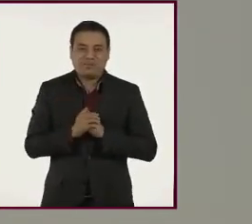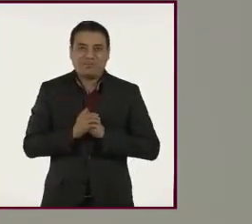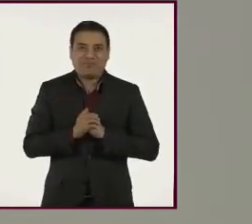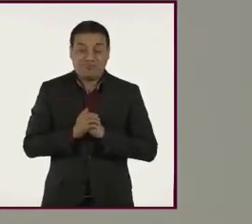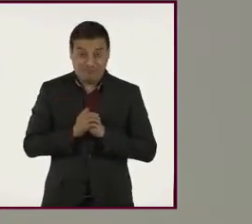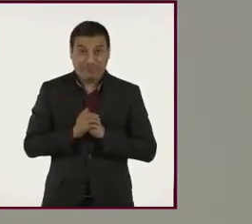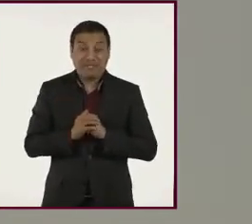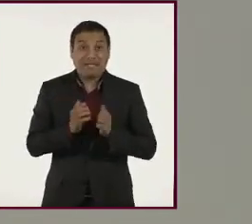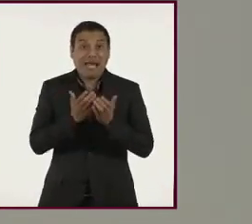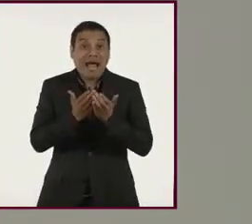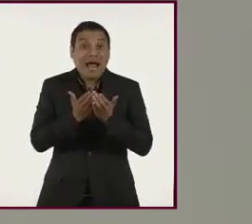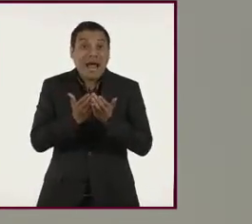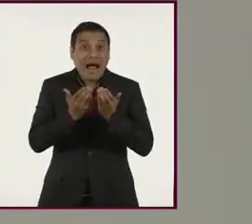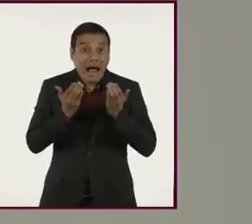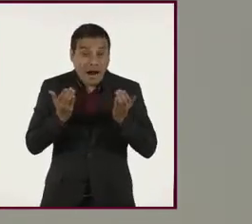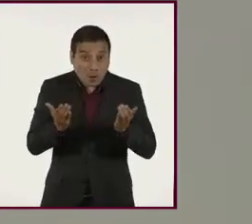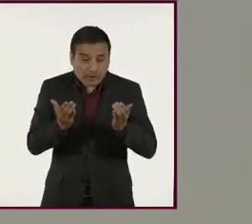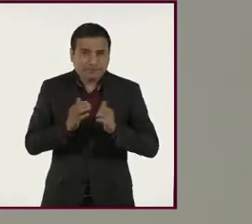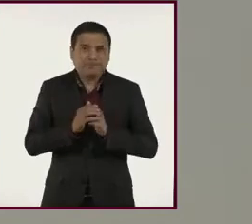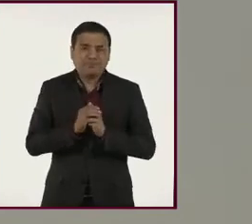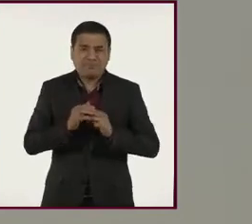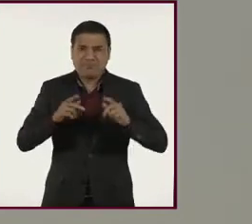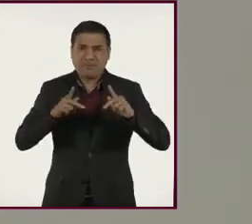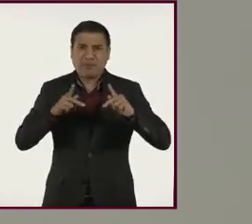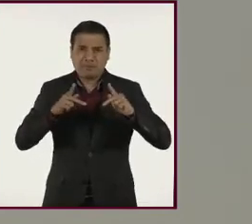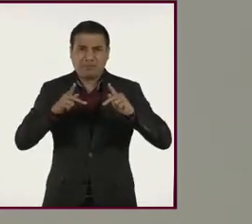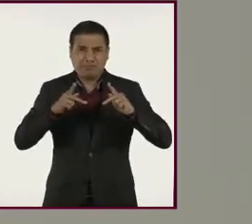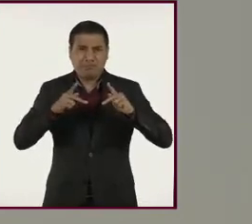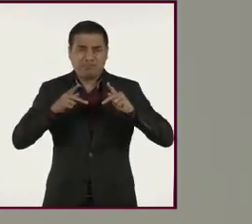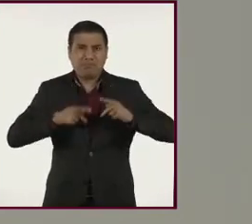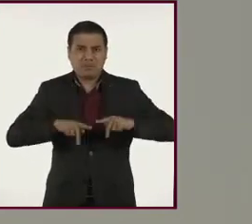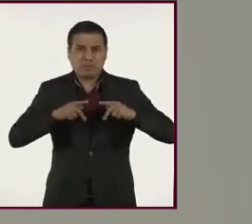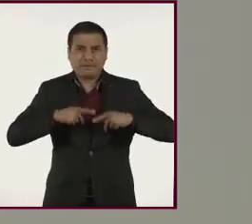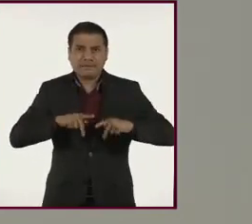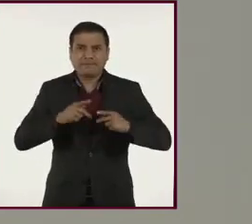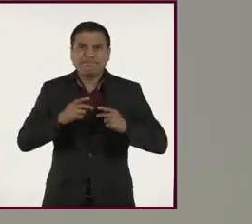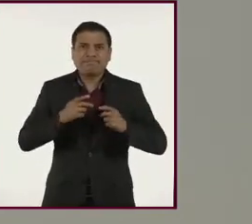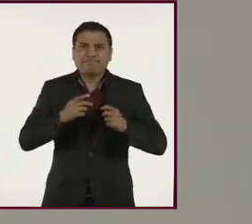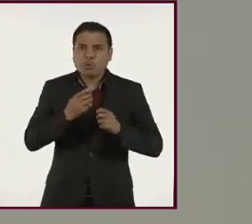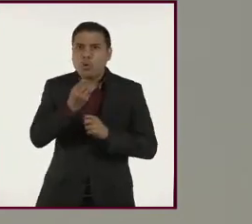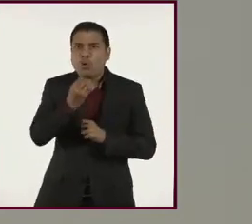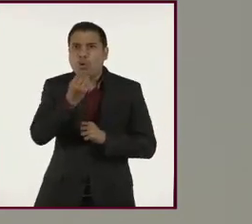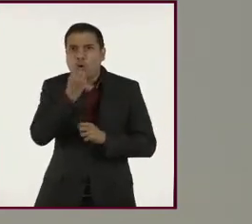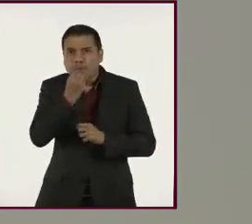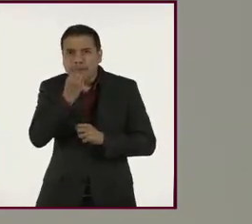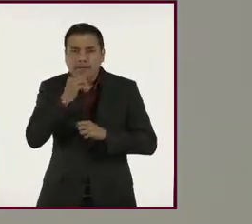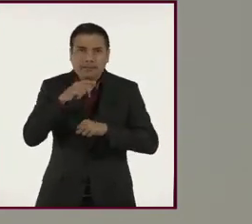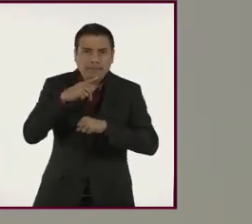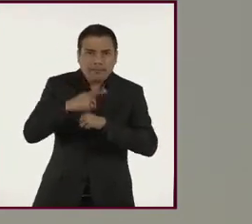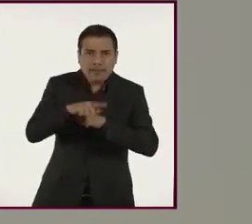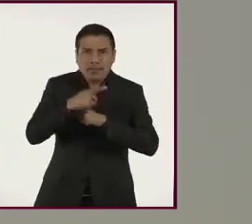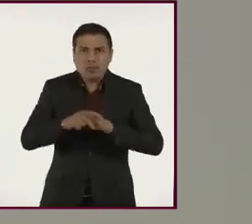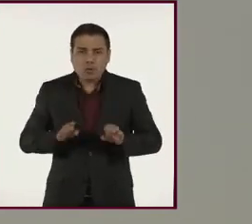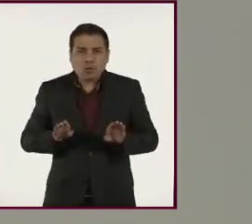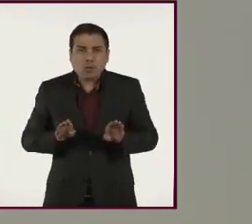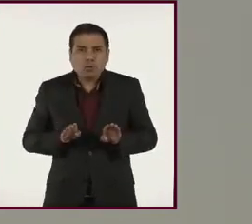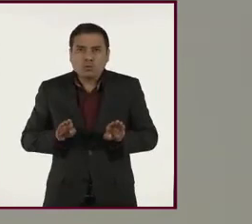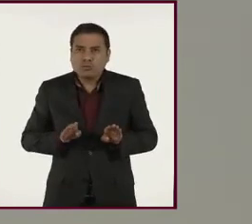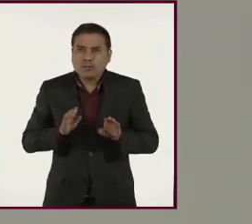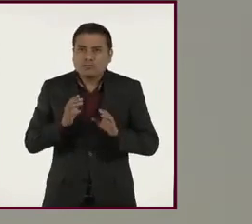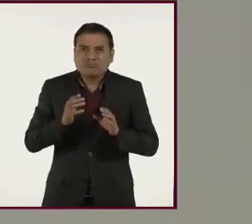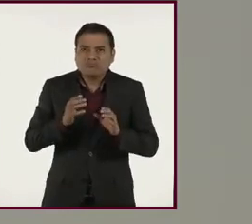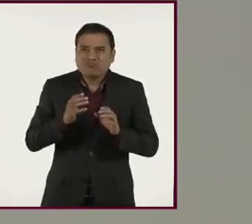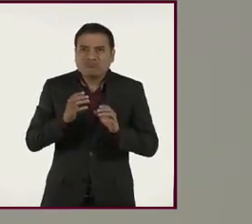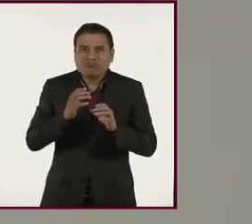poder estudiar o para poder acercarnos a qué está sucediendo con las conductas alimentarias de riesgo, las tenemos divididas o se